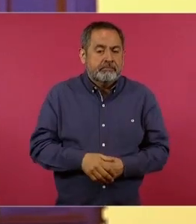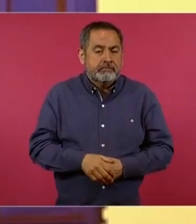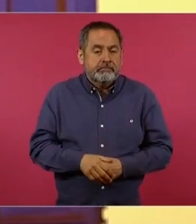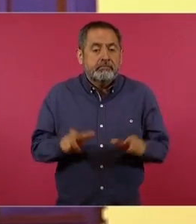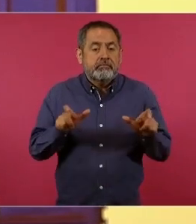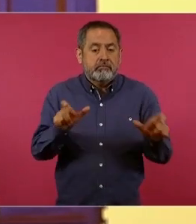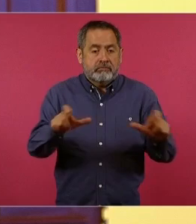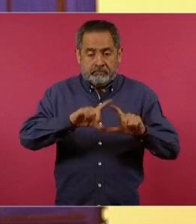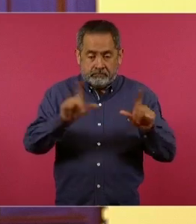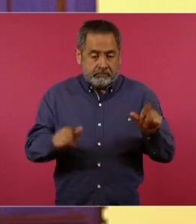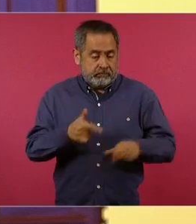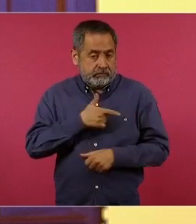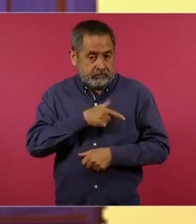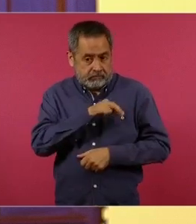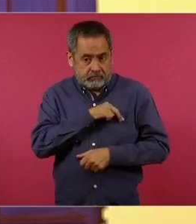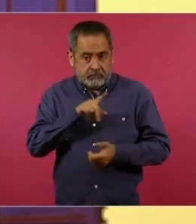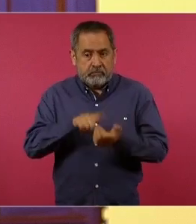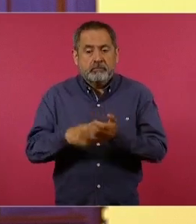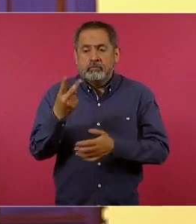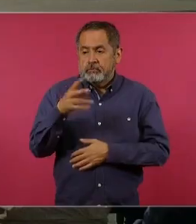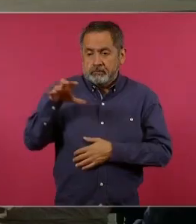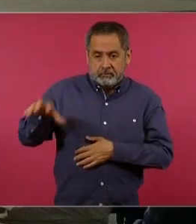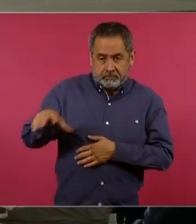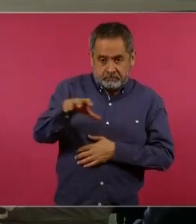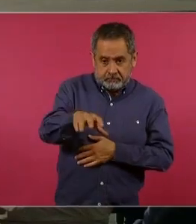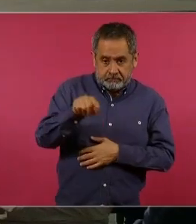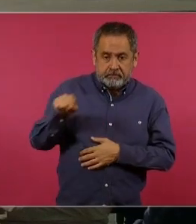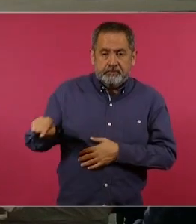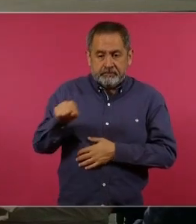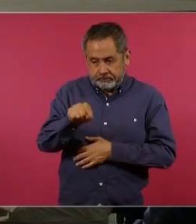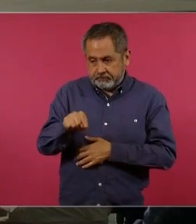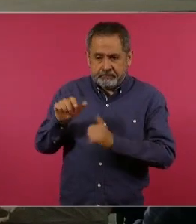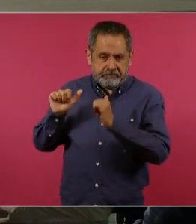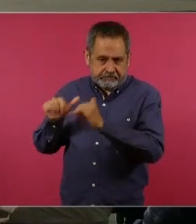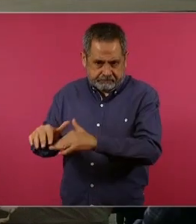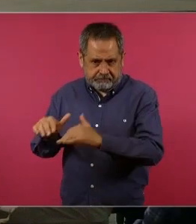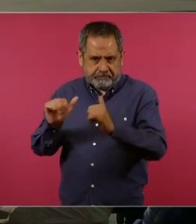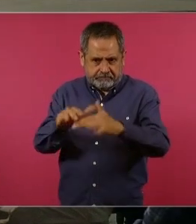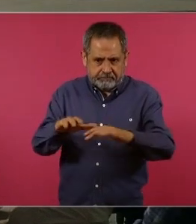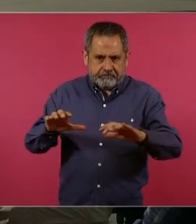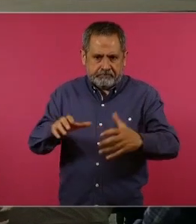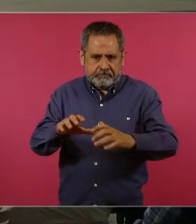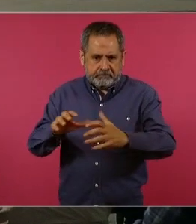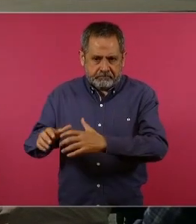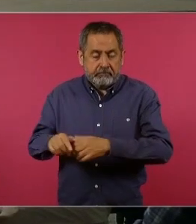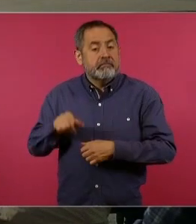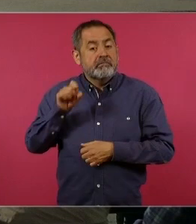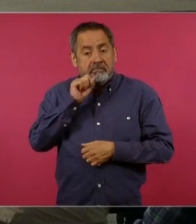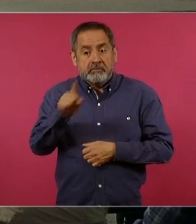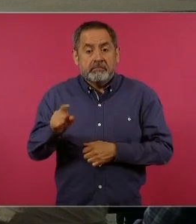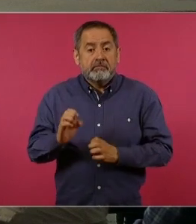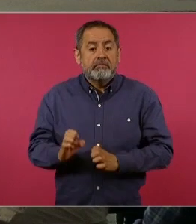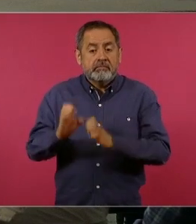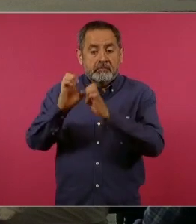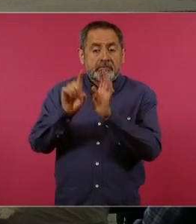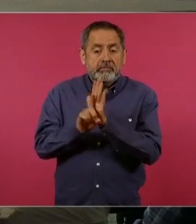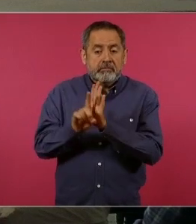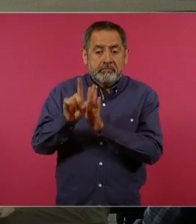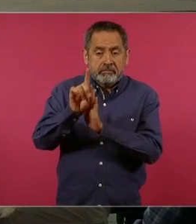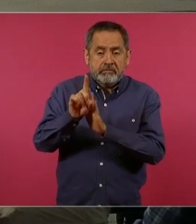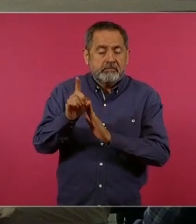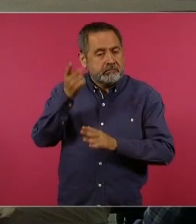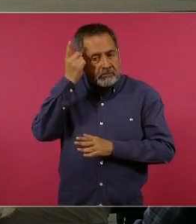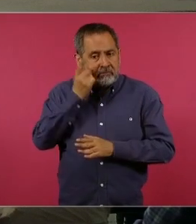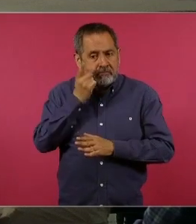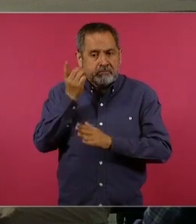unidades de esta fuerza pública. Tenemos una unidad habitacional con más de un promedio